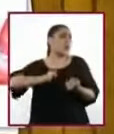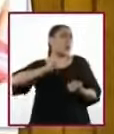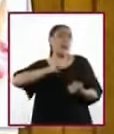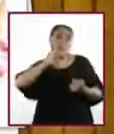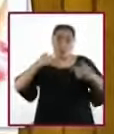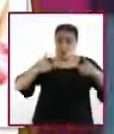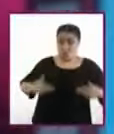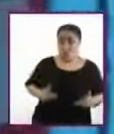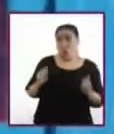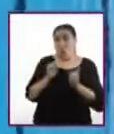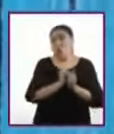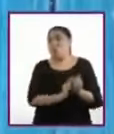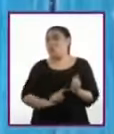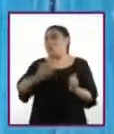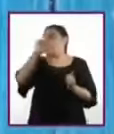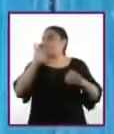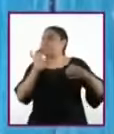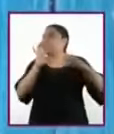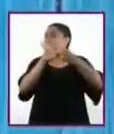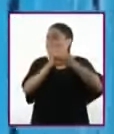lo divino.